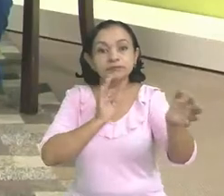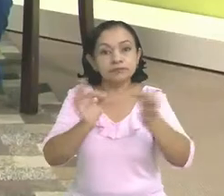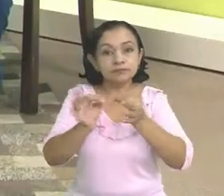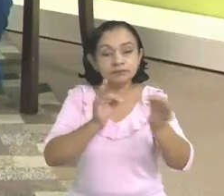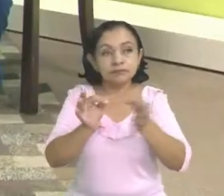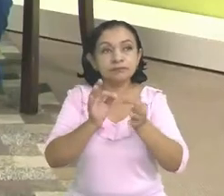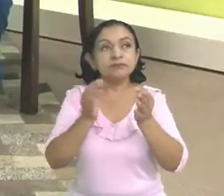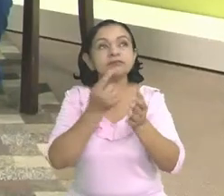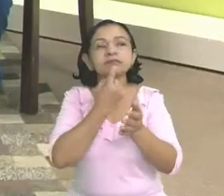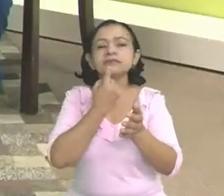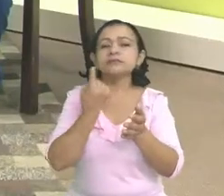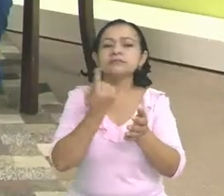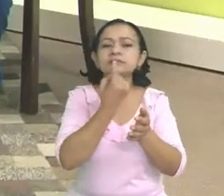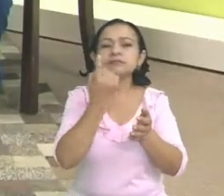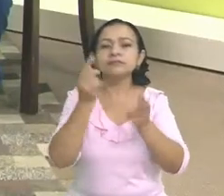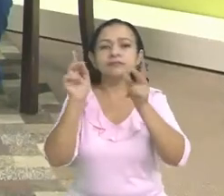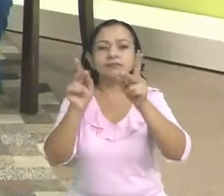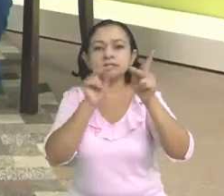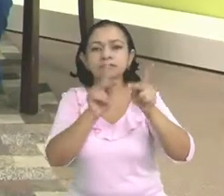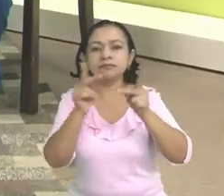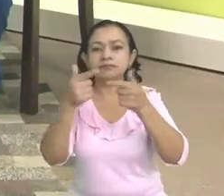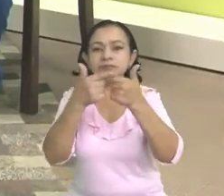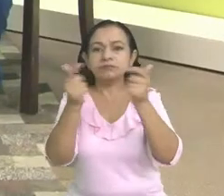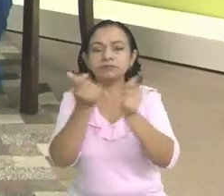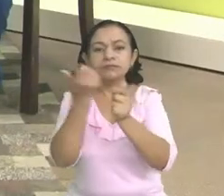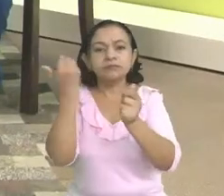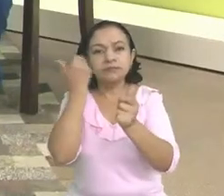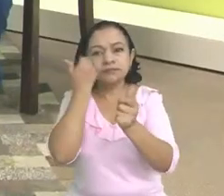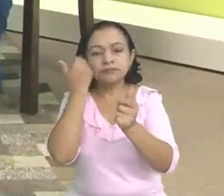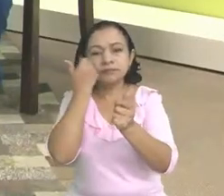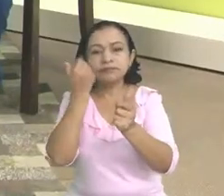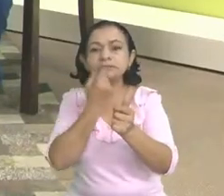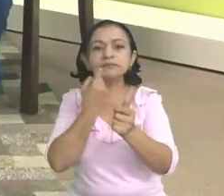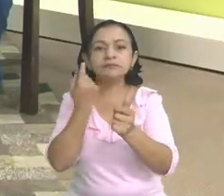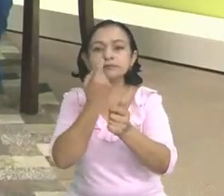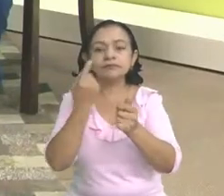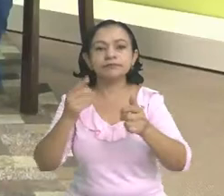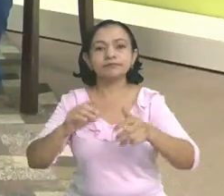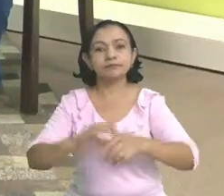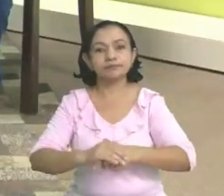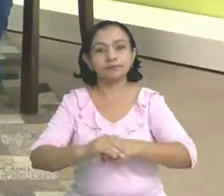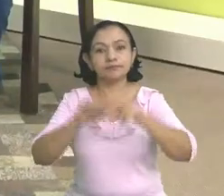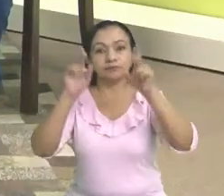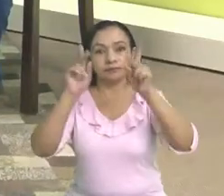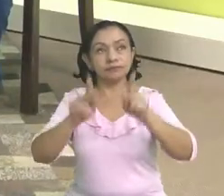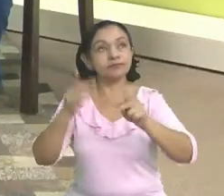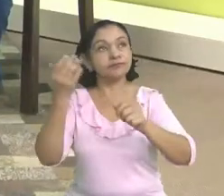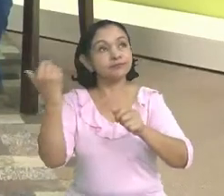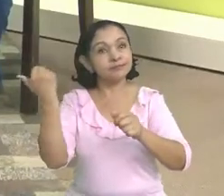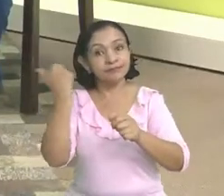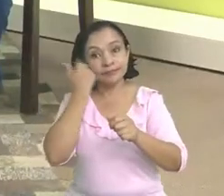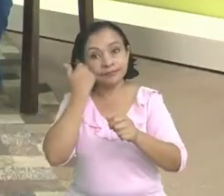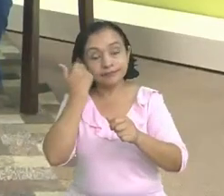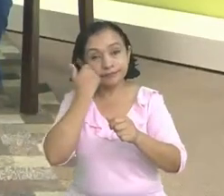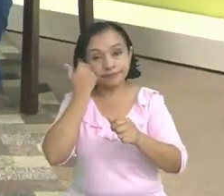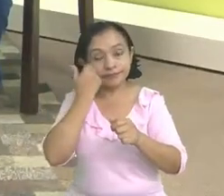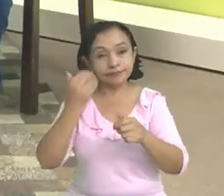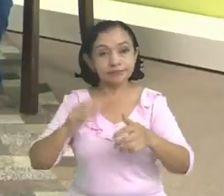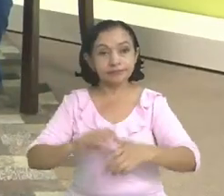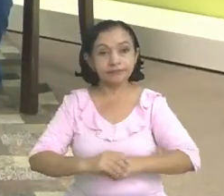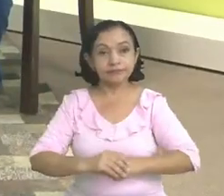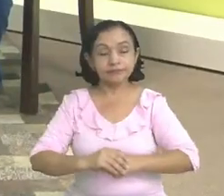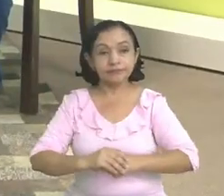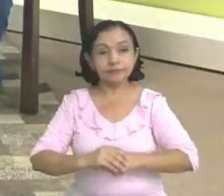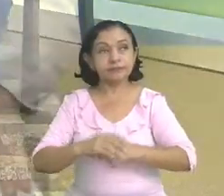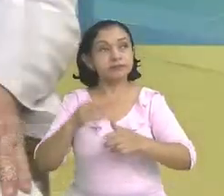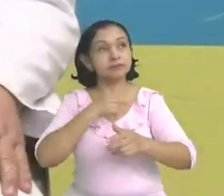volver a decir, ¿quiénes conforman ese grupo de pacientes crónicos? Ok, los pacientes crónicos no solamente están